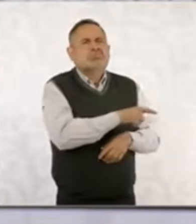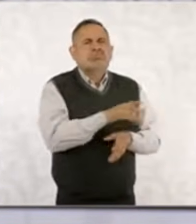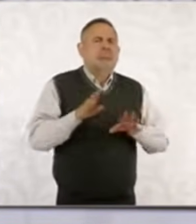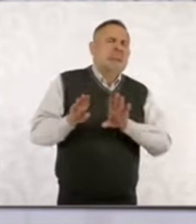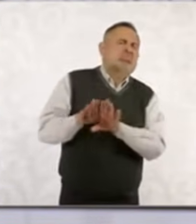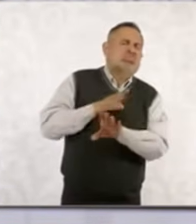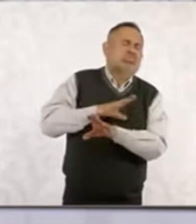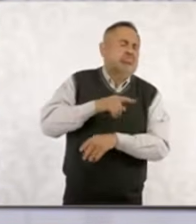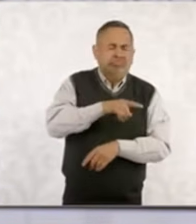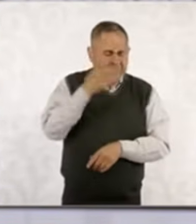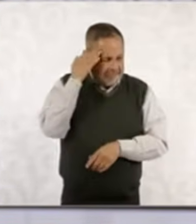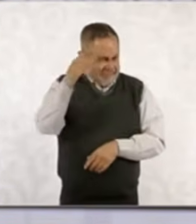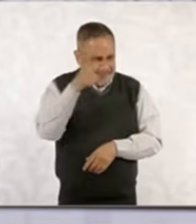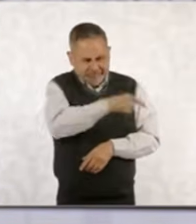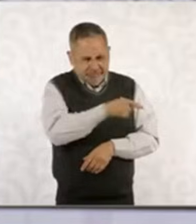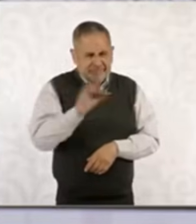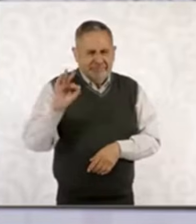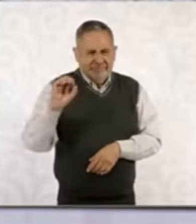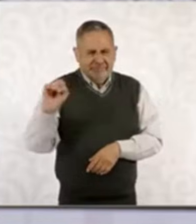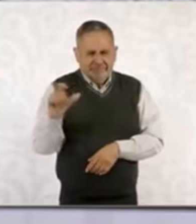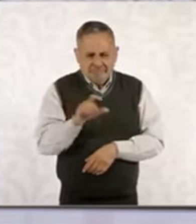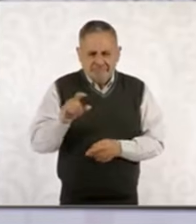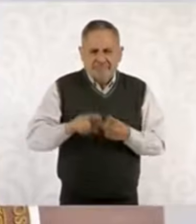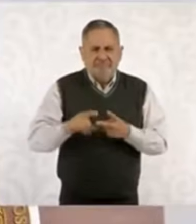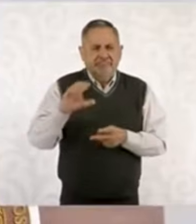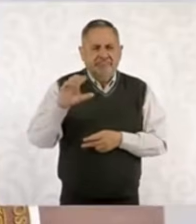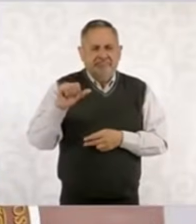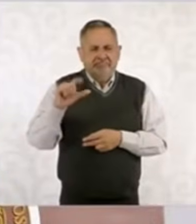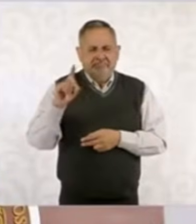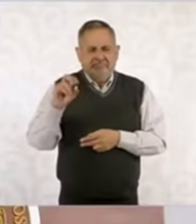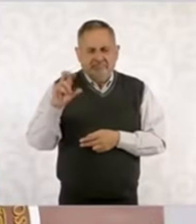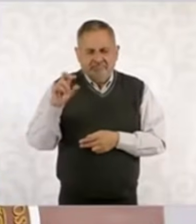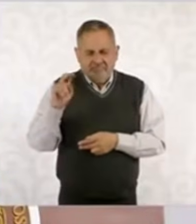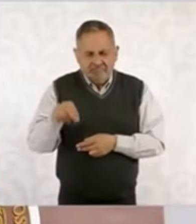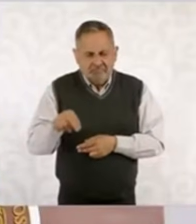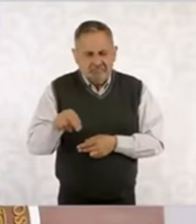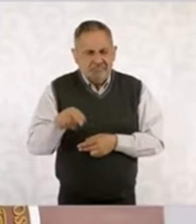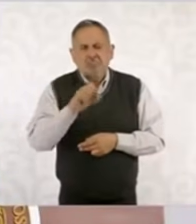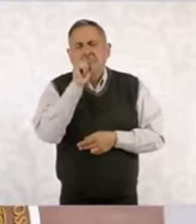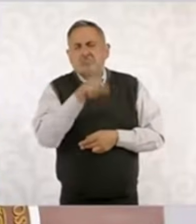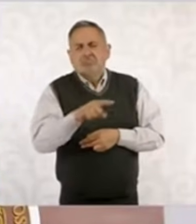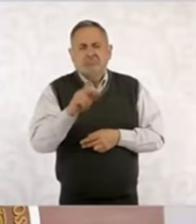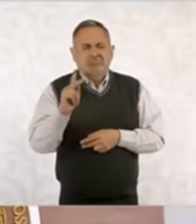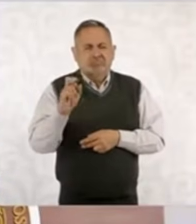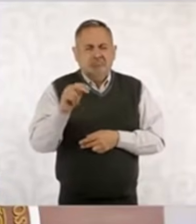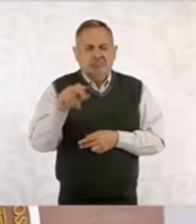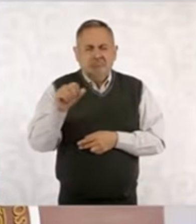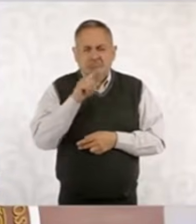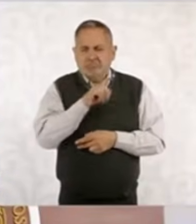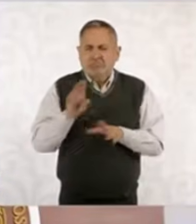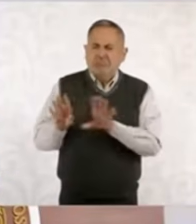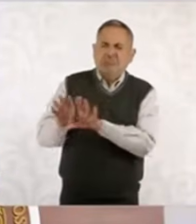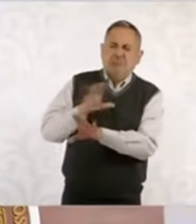sobre todo de Fox, Calderón, incluso Peña.